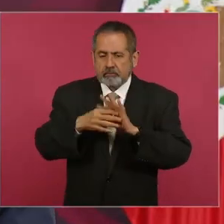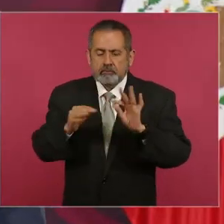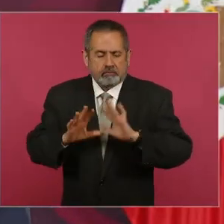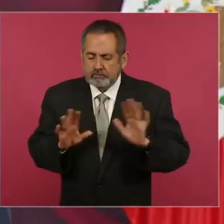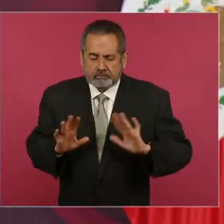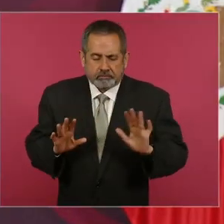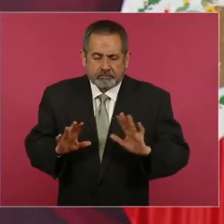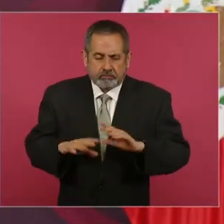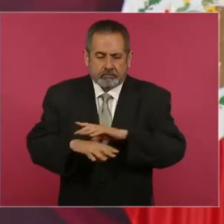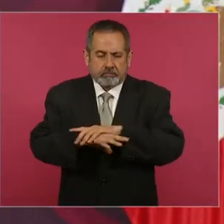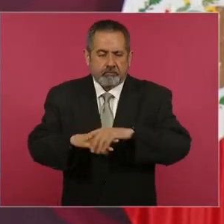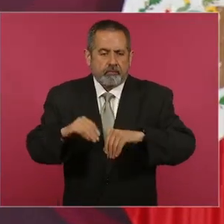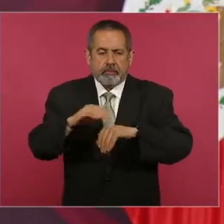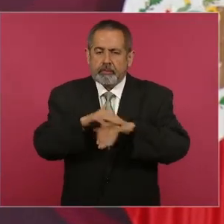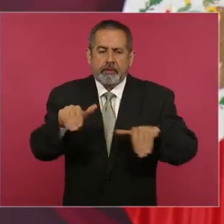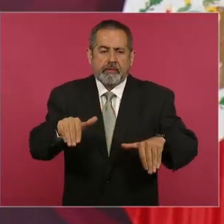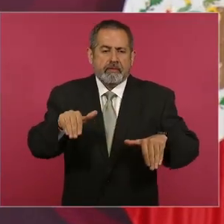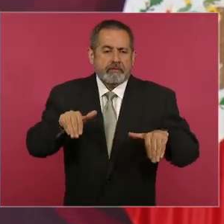optamos por